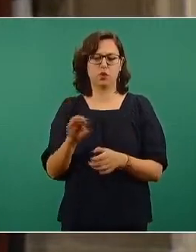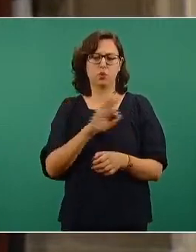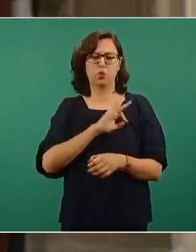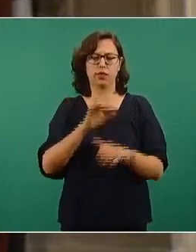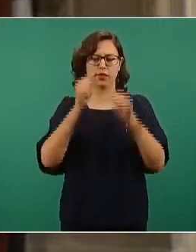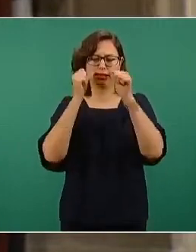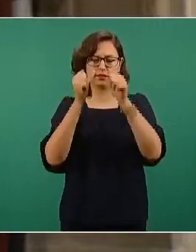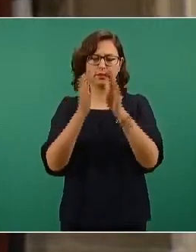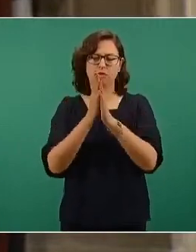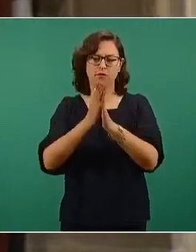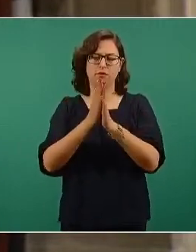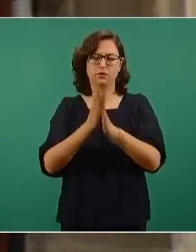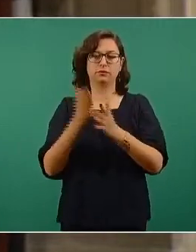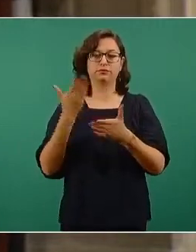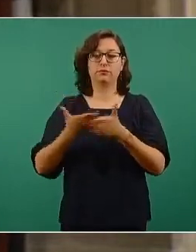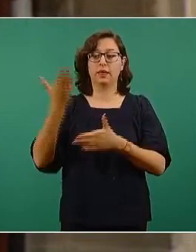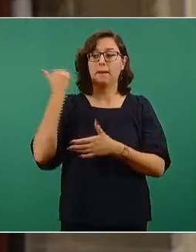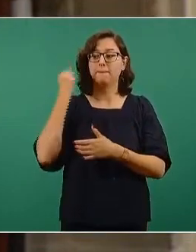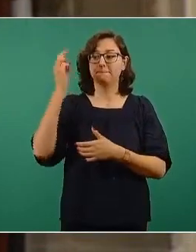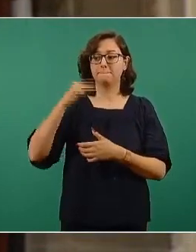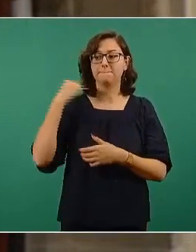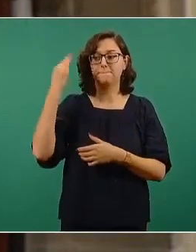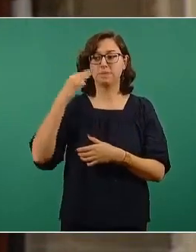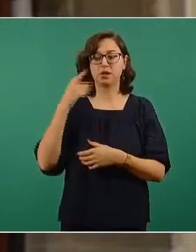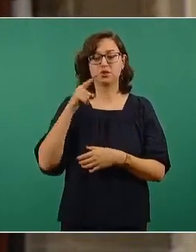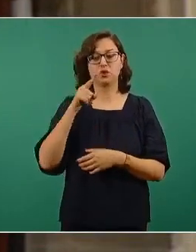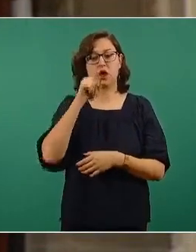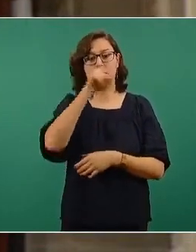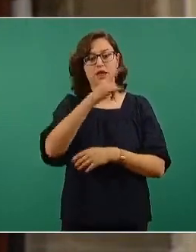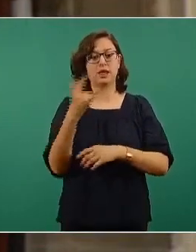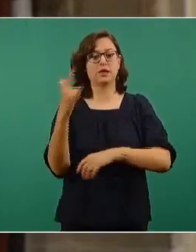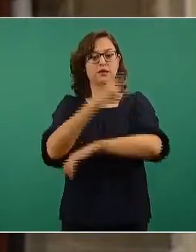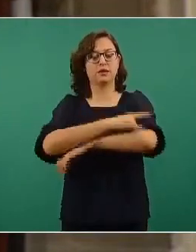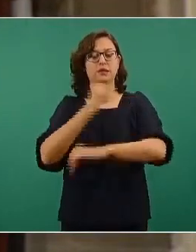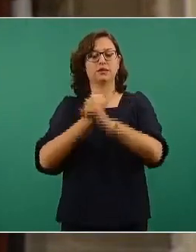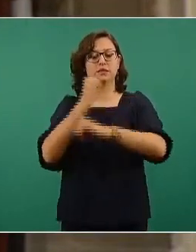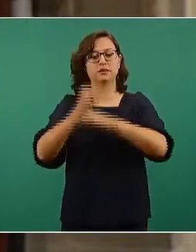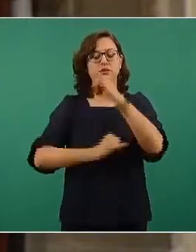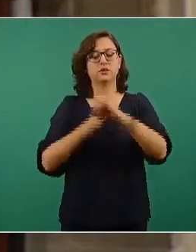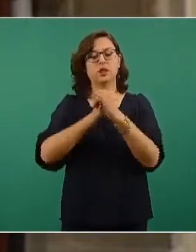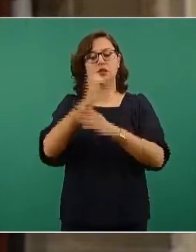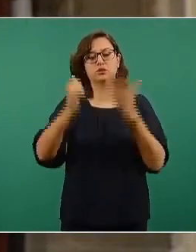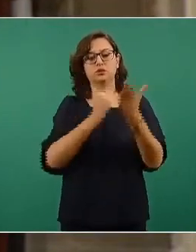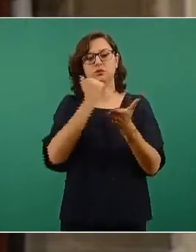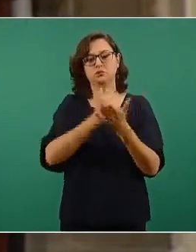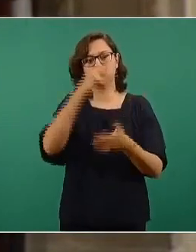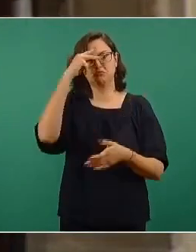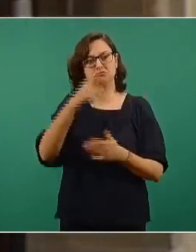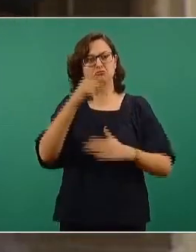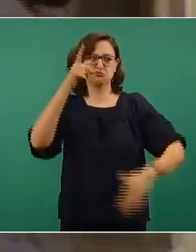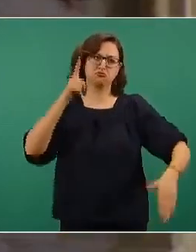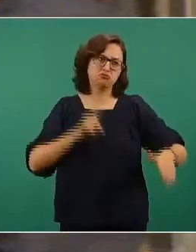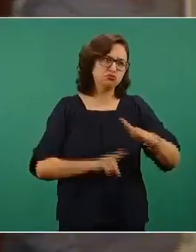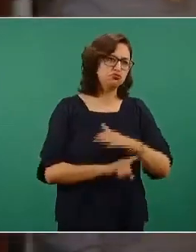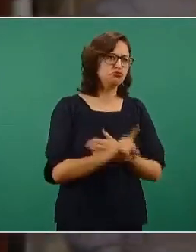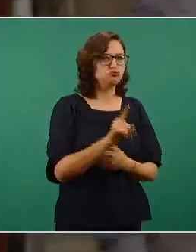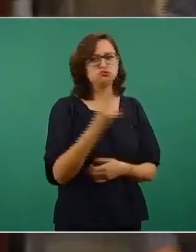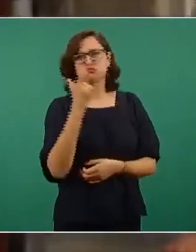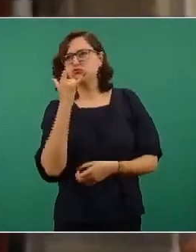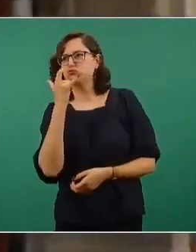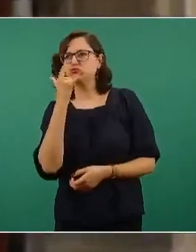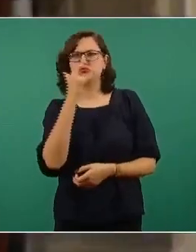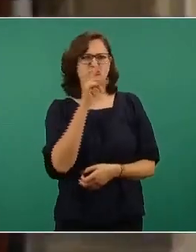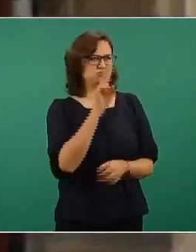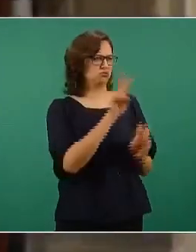un recorrido que pudimos realizar en Publimetro, en el Aeropuerto Internacional de la Ciudad de México, pudimos constatar que